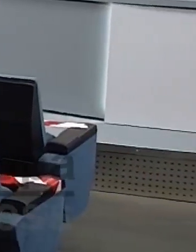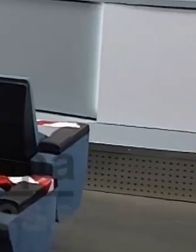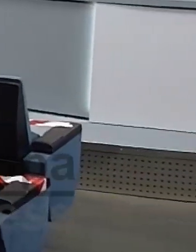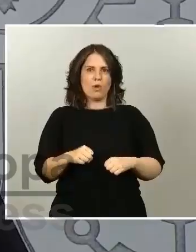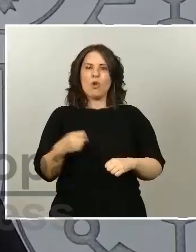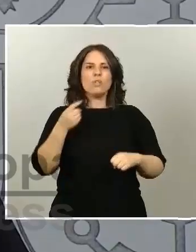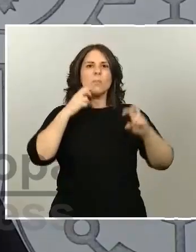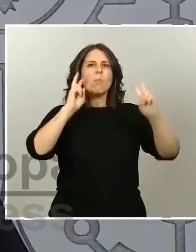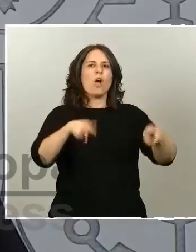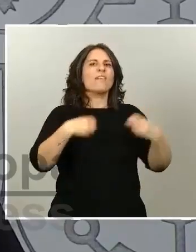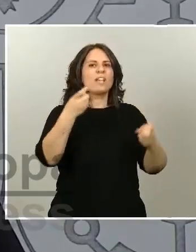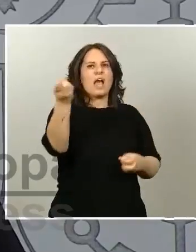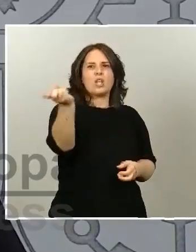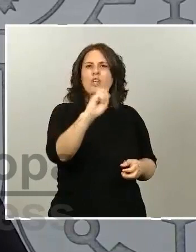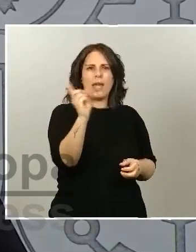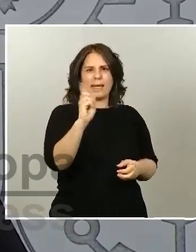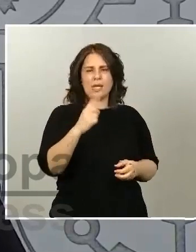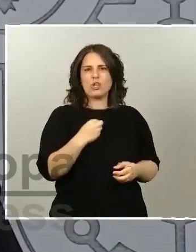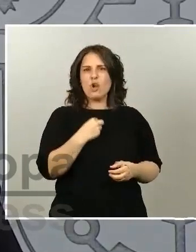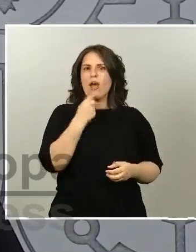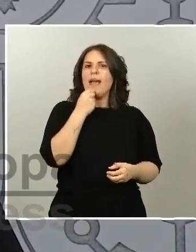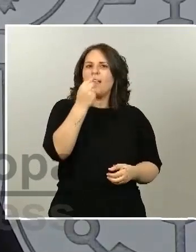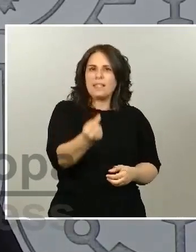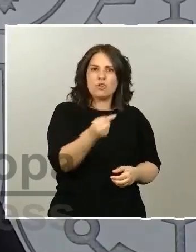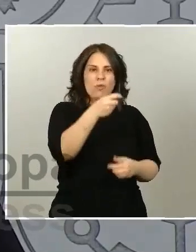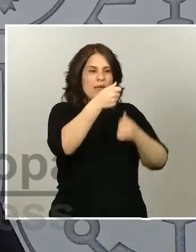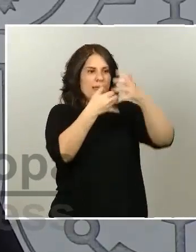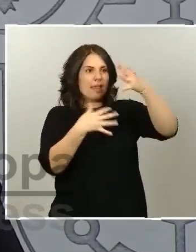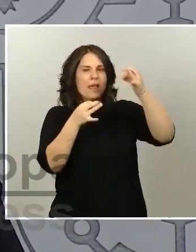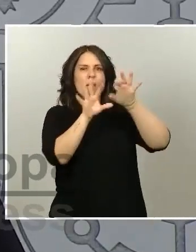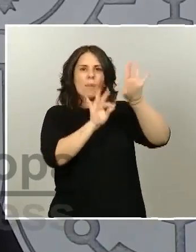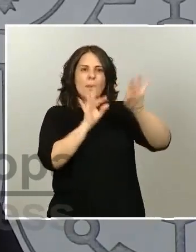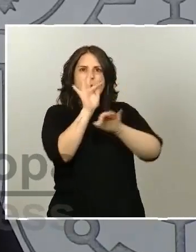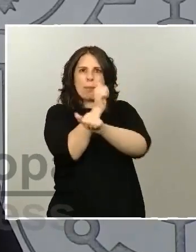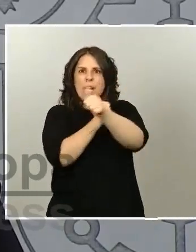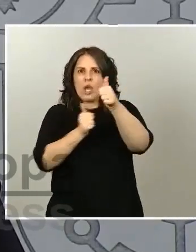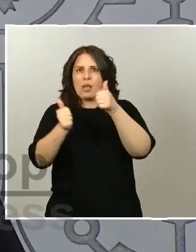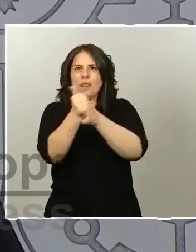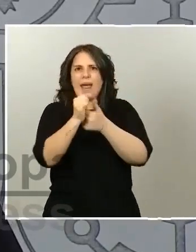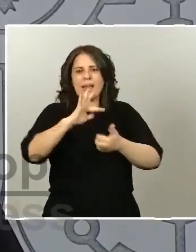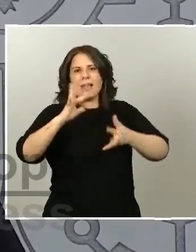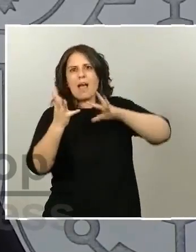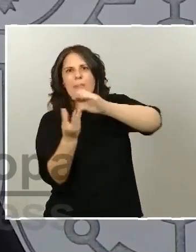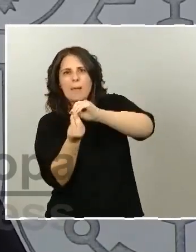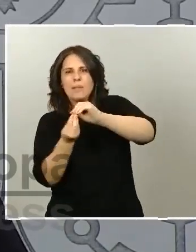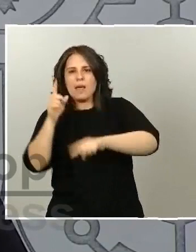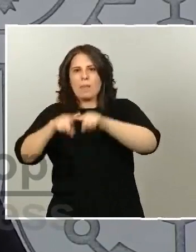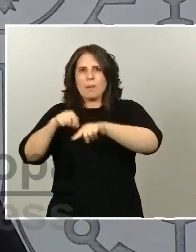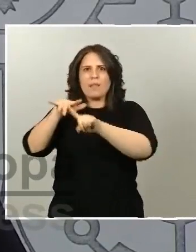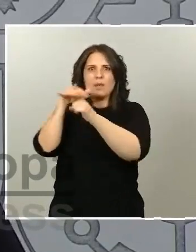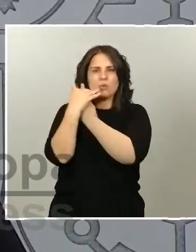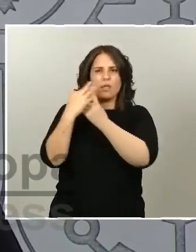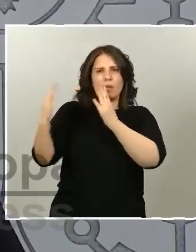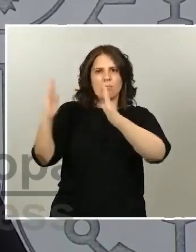lo que he dicho es que se tiene que priorizar y por tanto adaptar a las exigencias y a las circunstancias del momento. Y esto